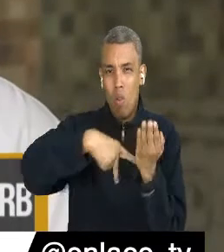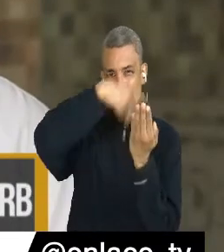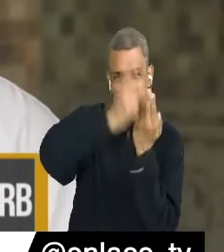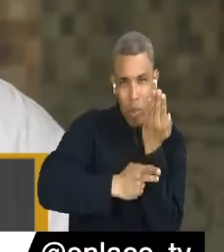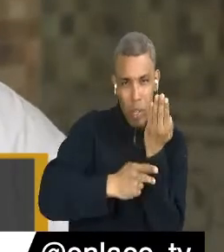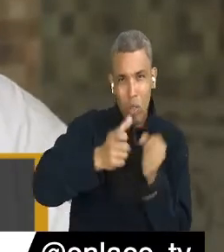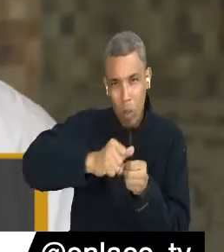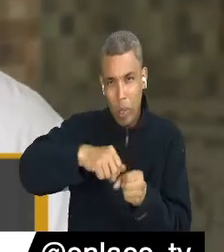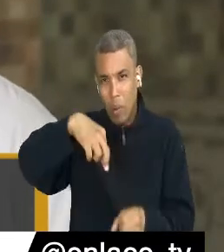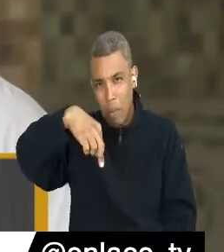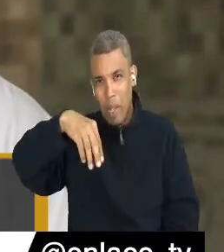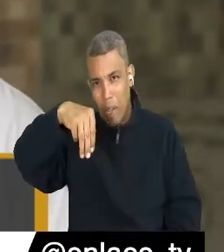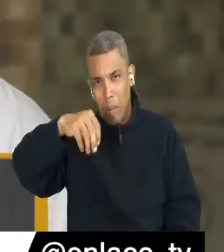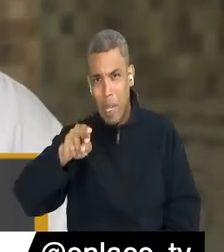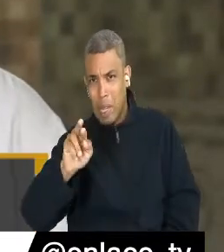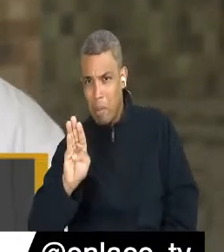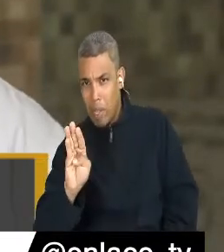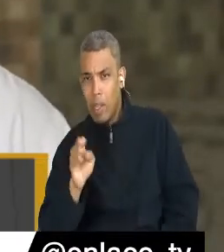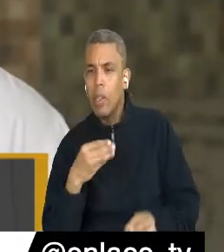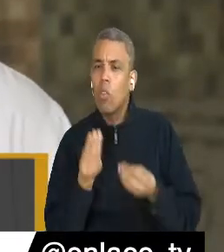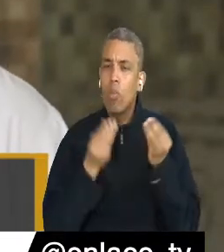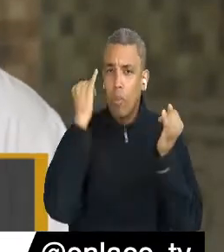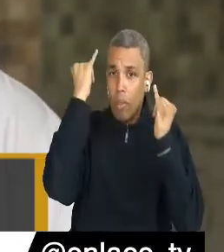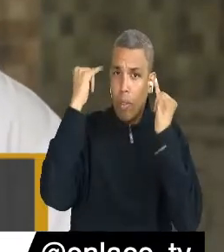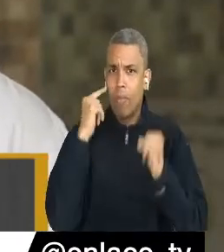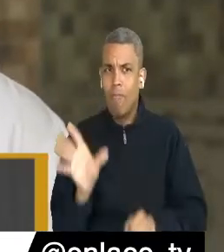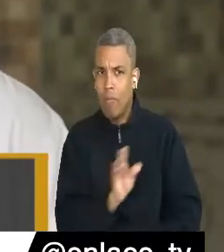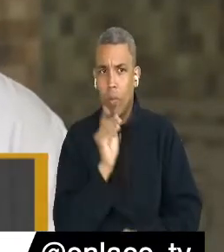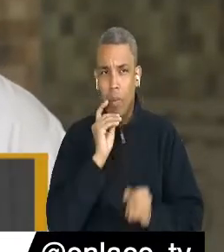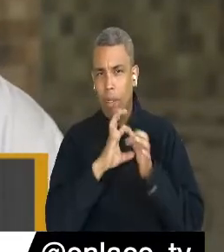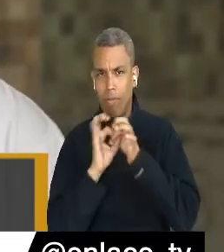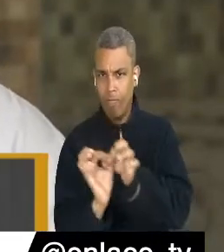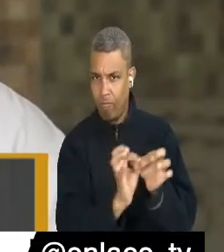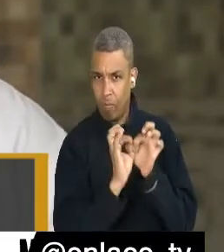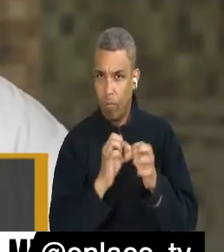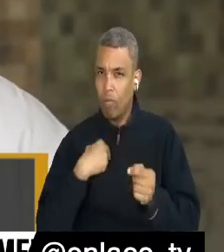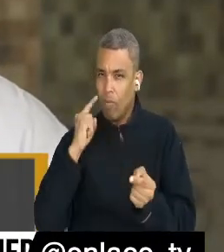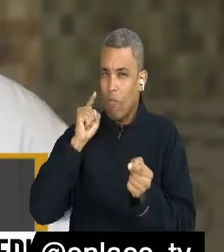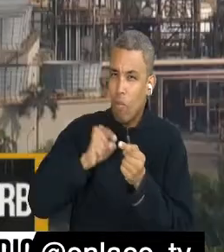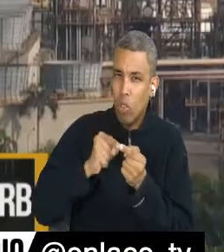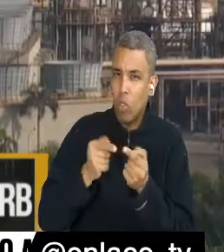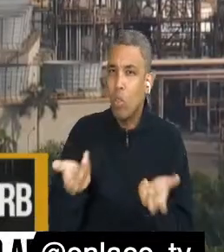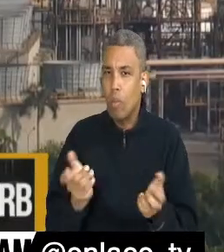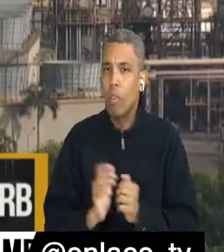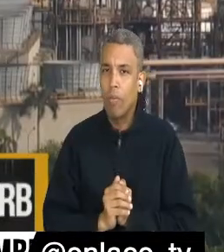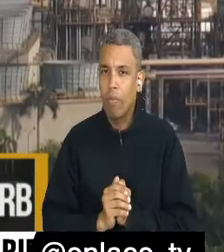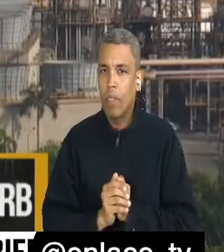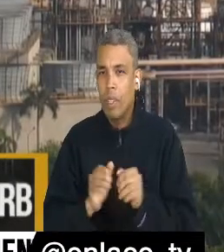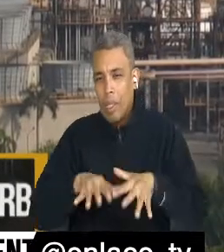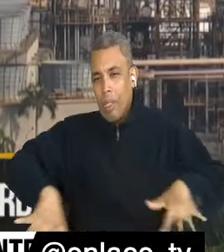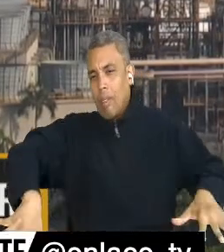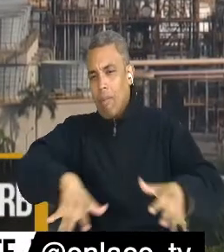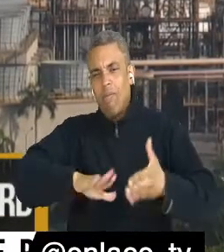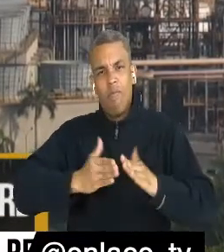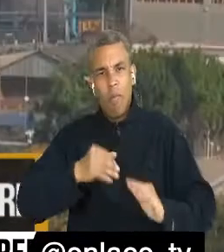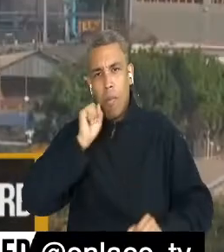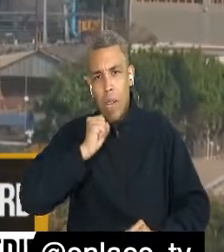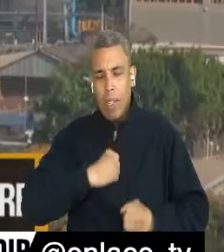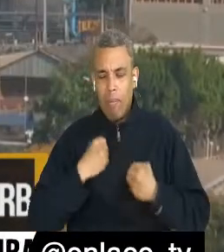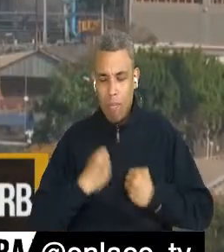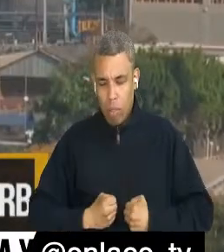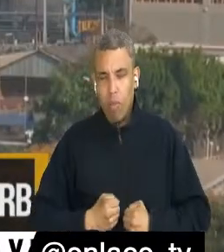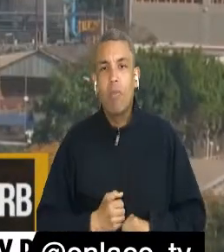los partidos políticos, todos habitamos esta hermosa tierra y todos tenemos que estar unidos en un propósito común, que es el bienestar de nuestra ciudad como tal y de las